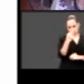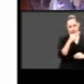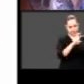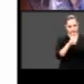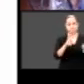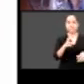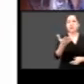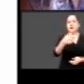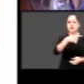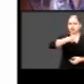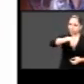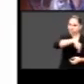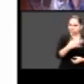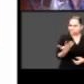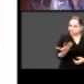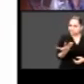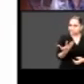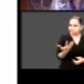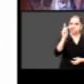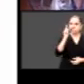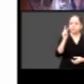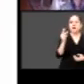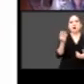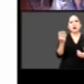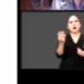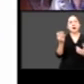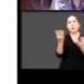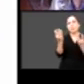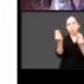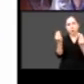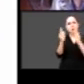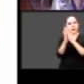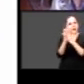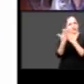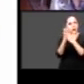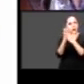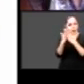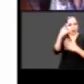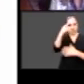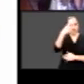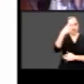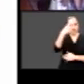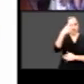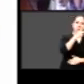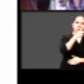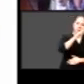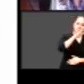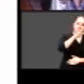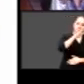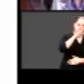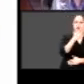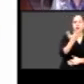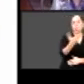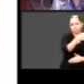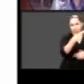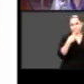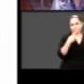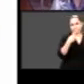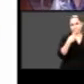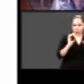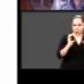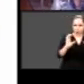materiales circulando para madres y padres y cuidadores primarios también para los agentes